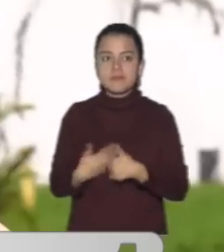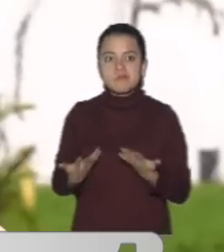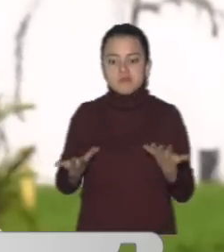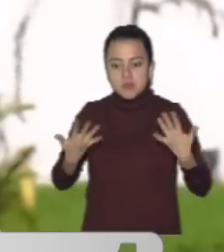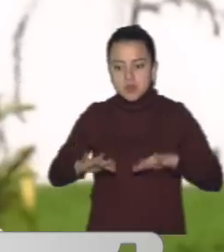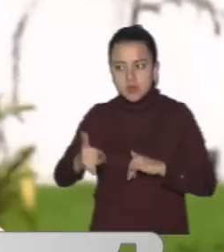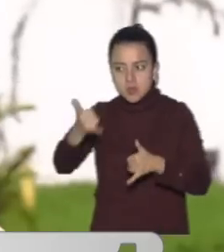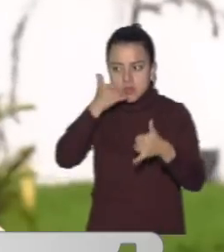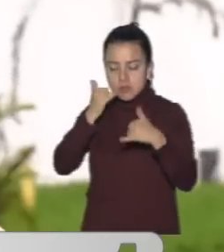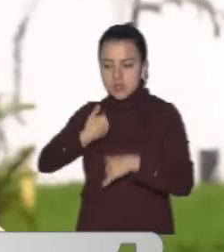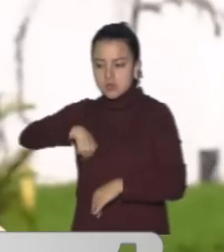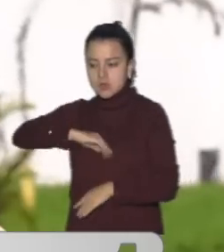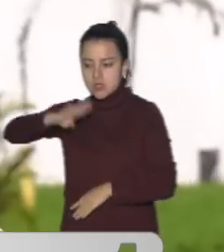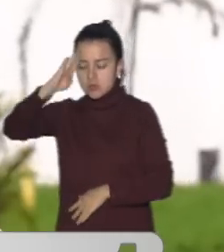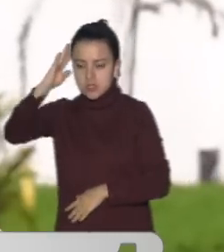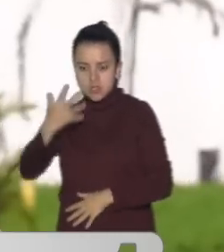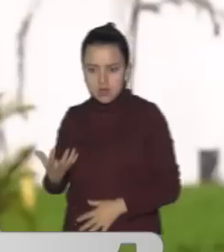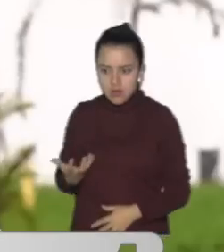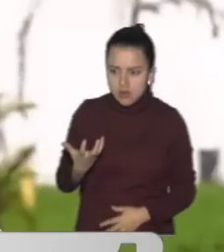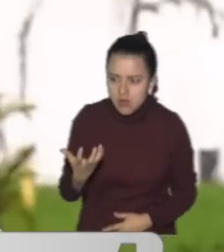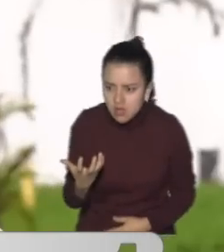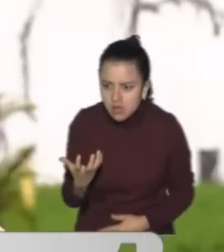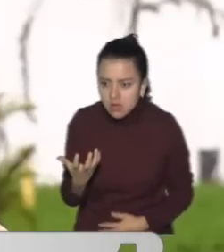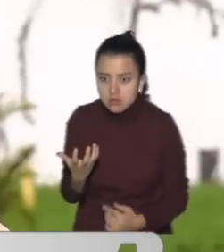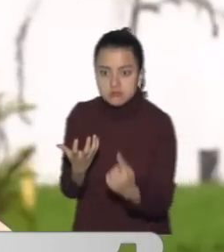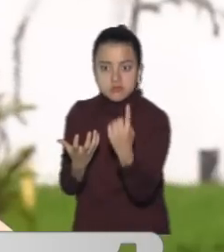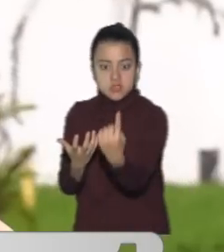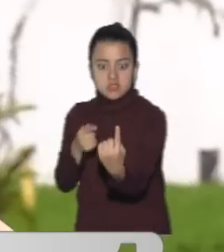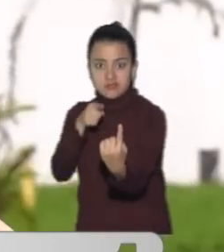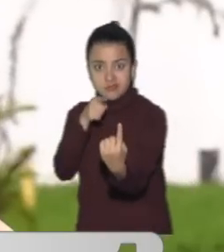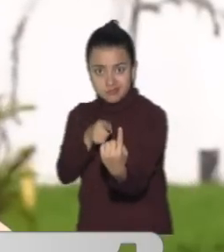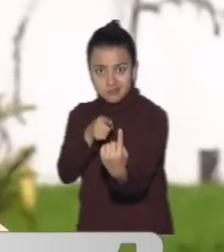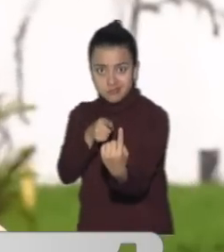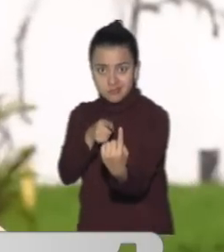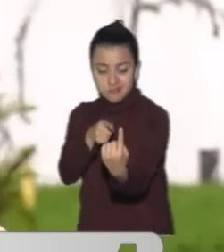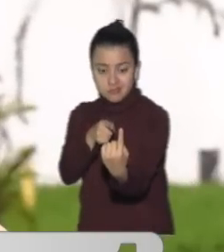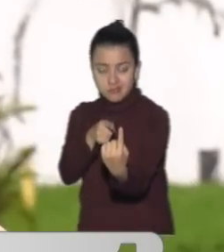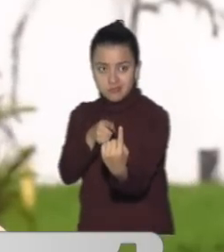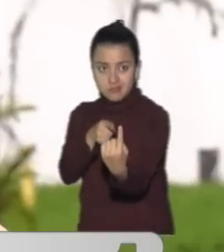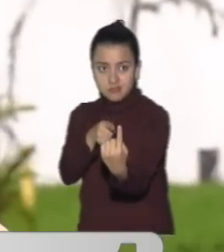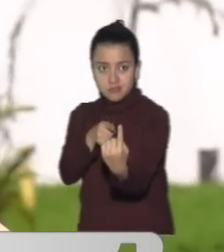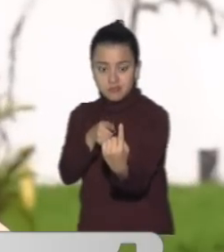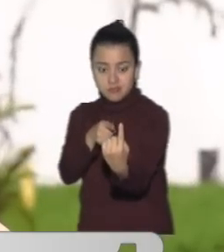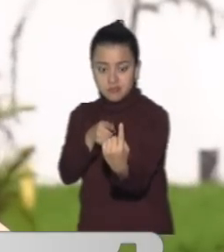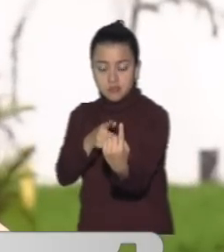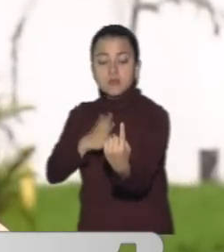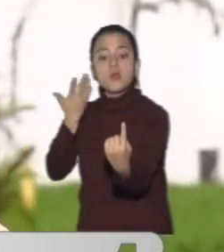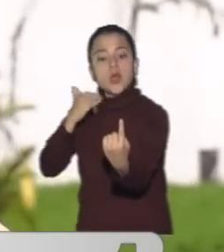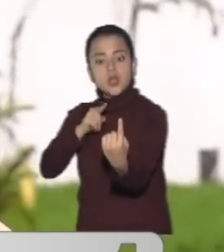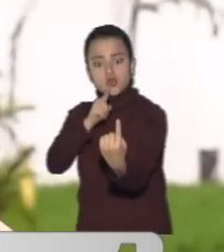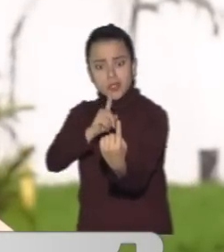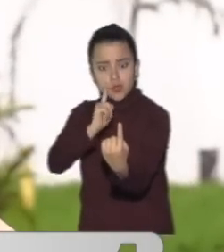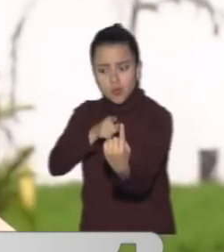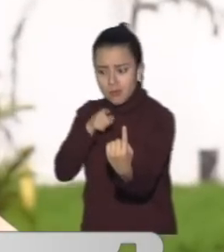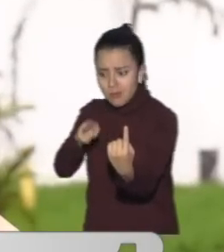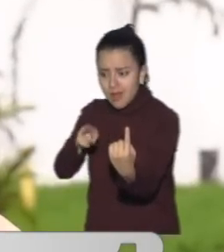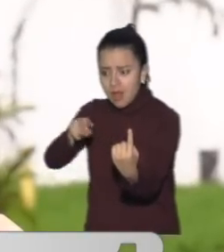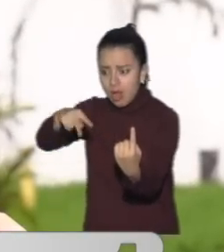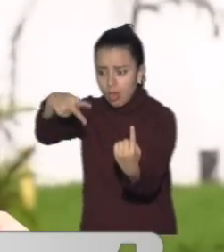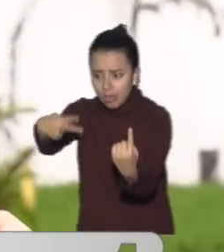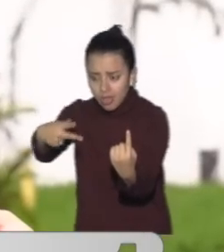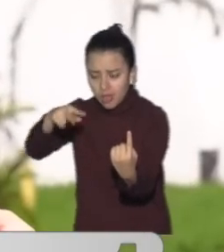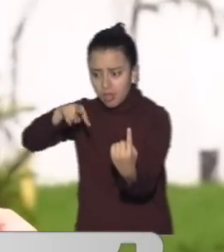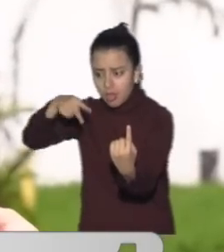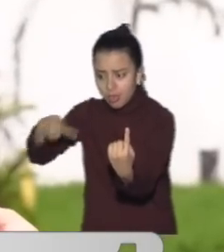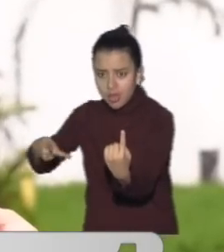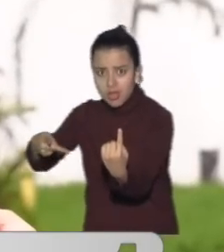el agresor. En ese instante se hace pues el proceso de la captura. Esta persona pone